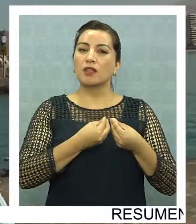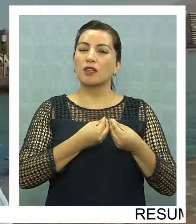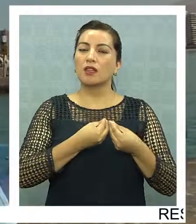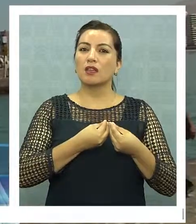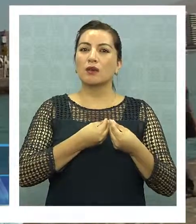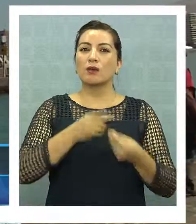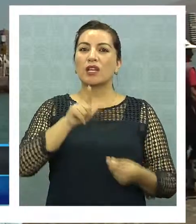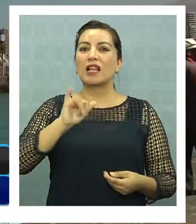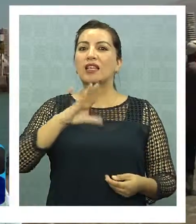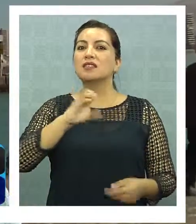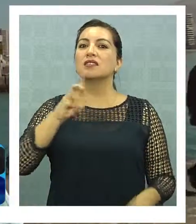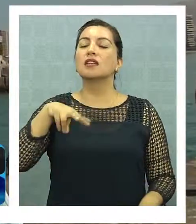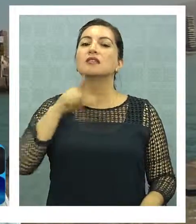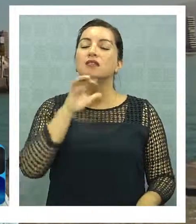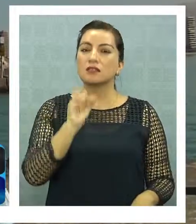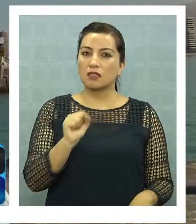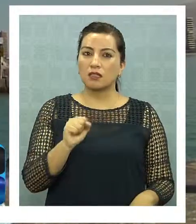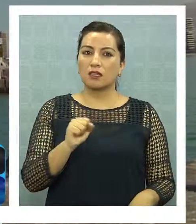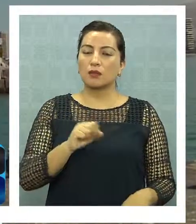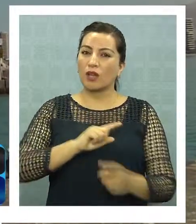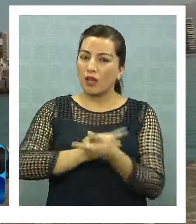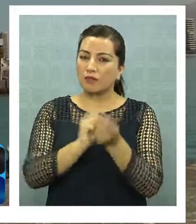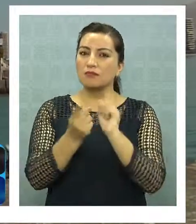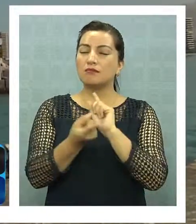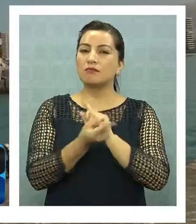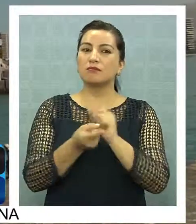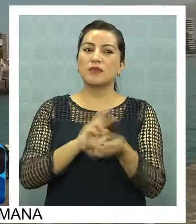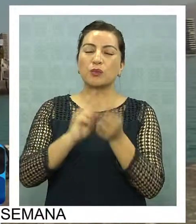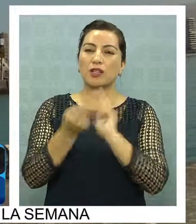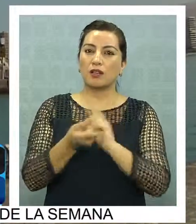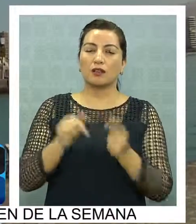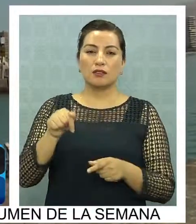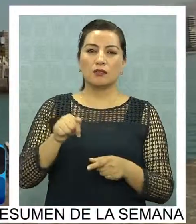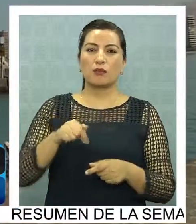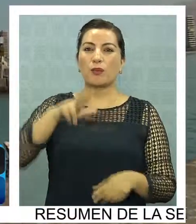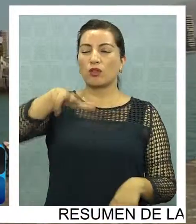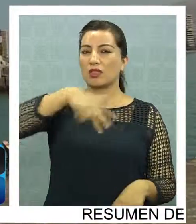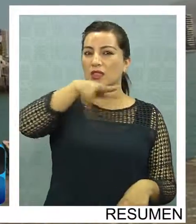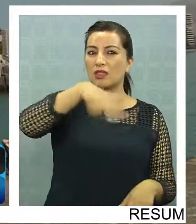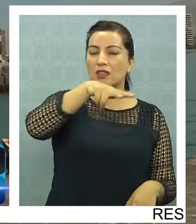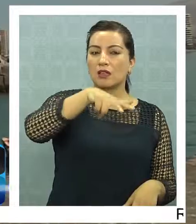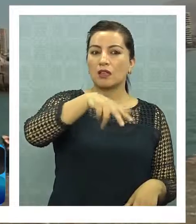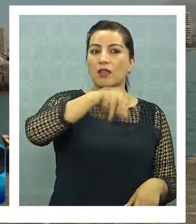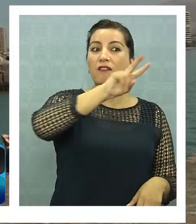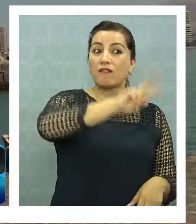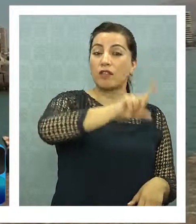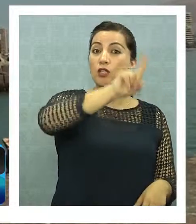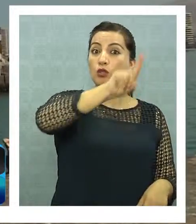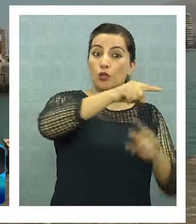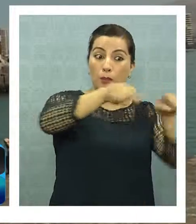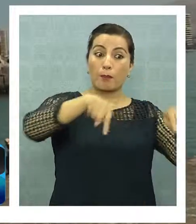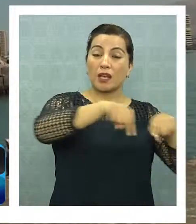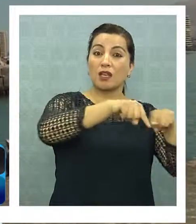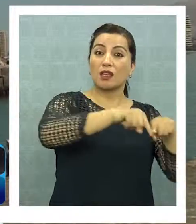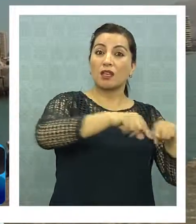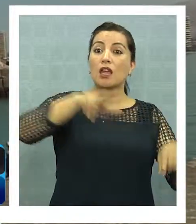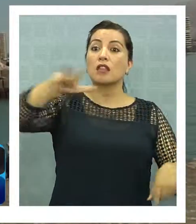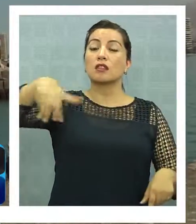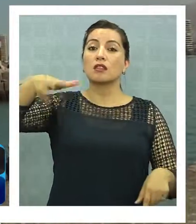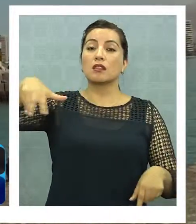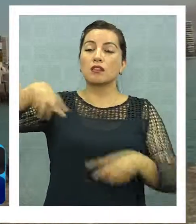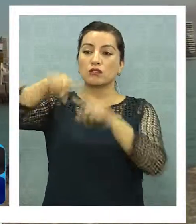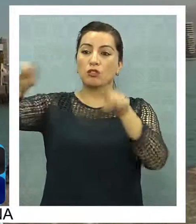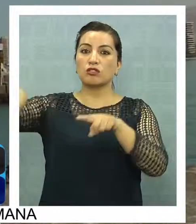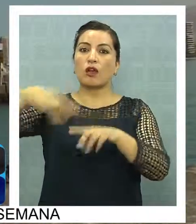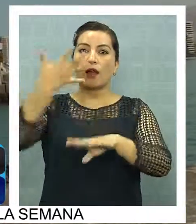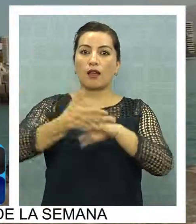licencia renovable los derechos de pesca de la gran cantidad de especies, de las 18 de 21 pesquerías que hay en Chile, 18 se le entrega a la